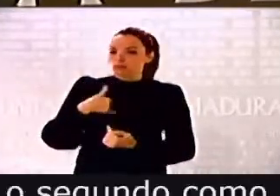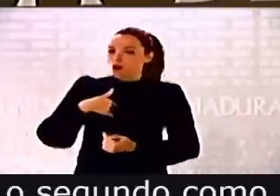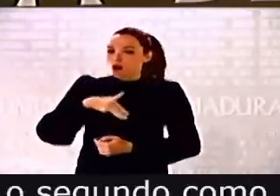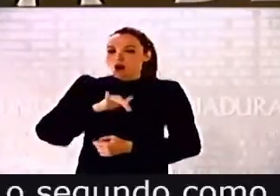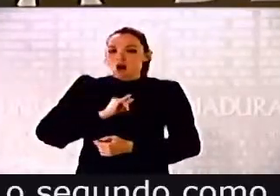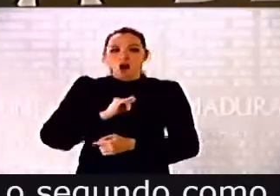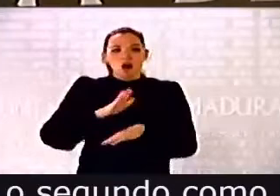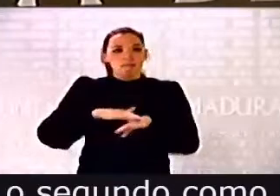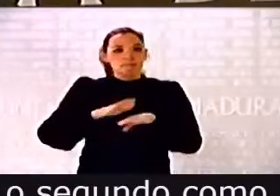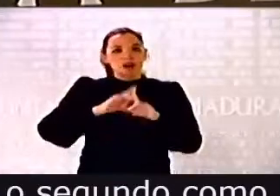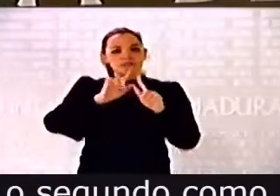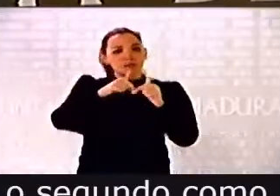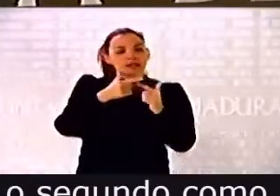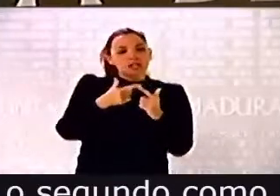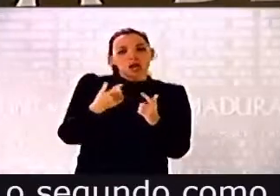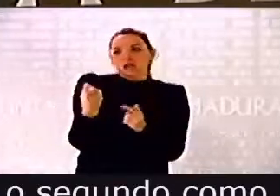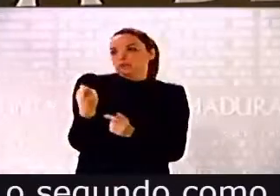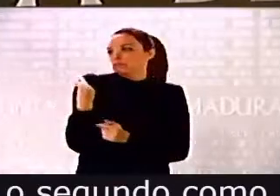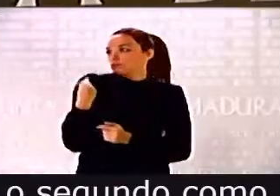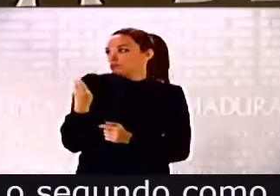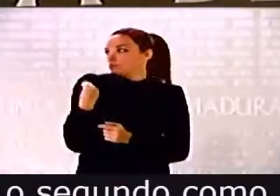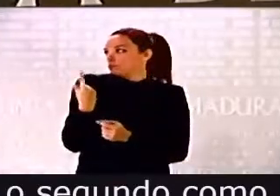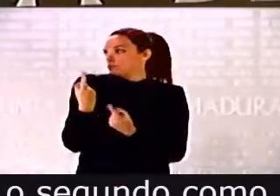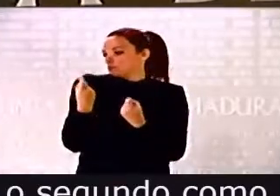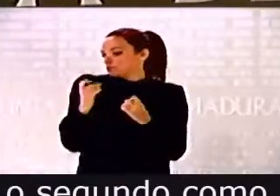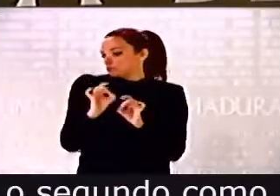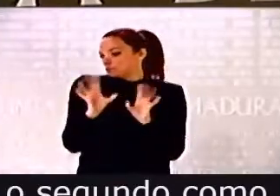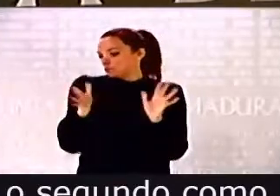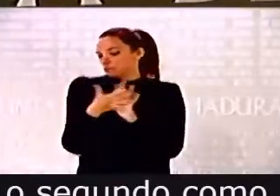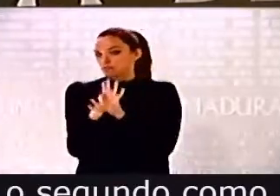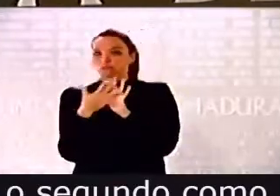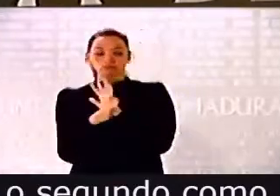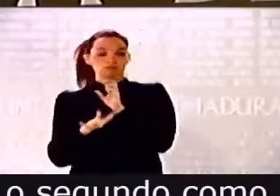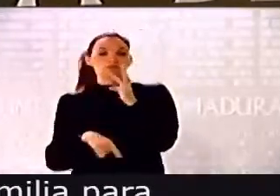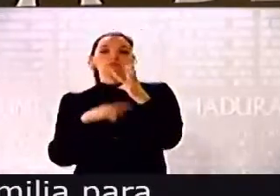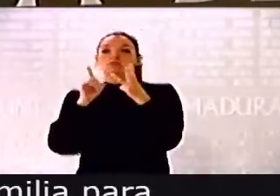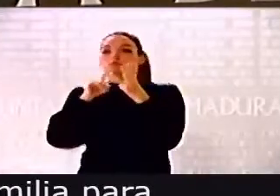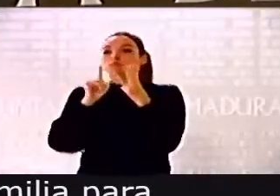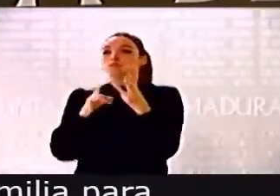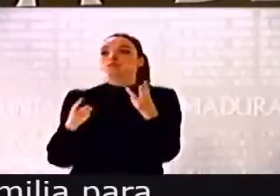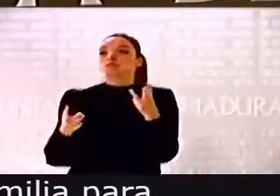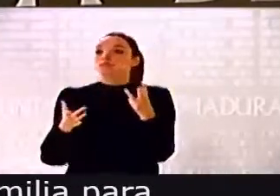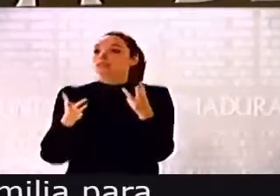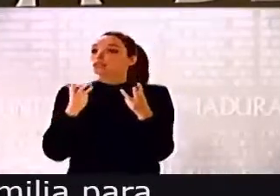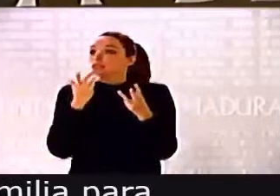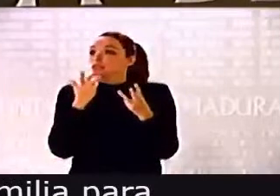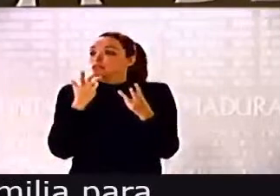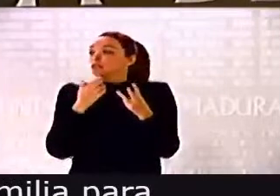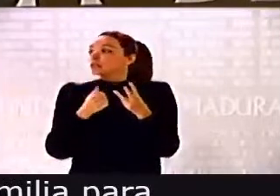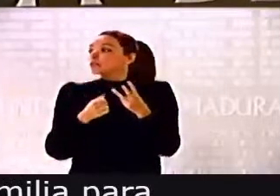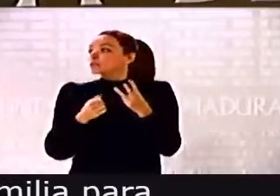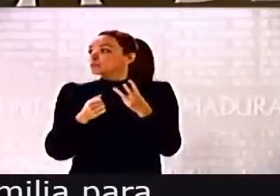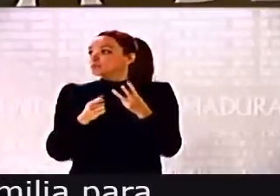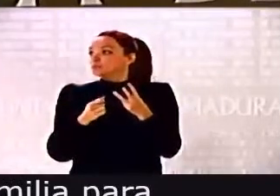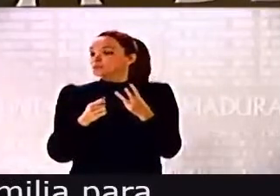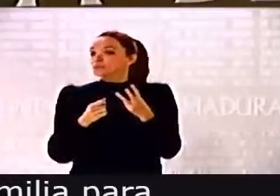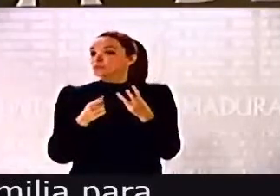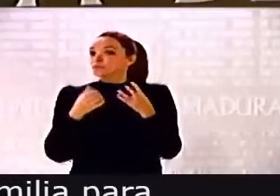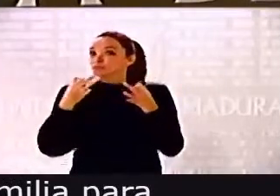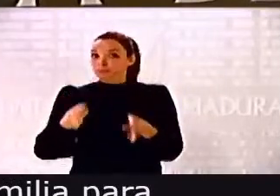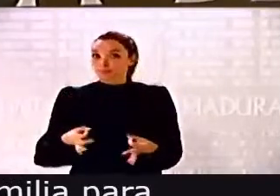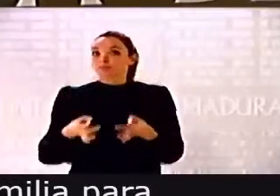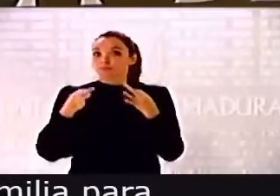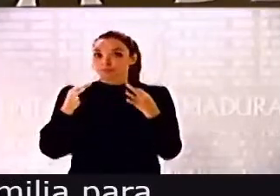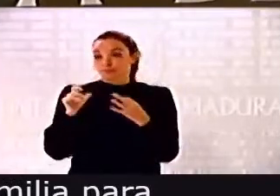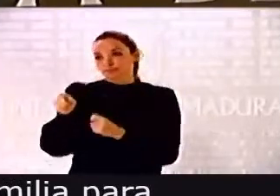familia para cuantas aclaraciones necesiten. Y, en tercer lugar, siempre velando por el dolor de